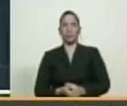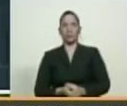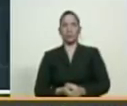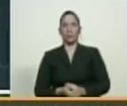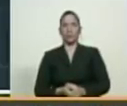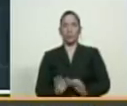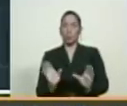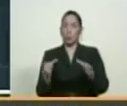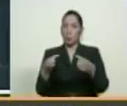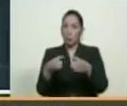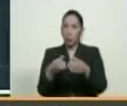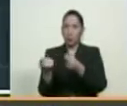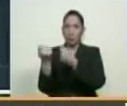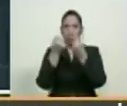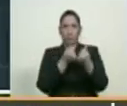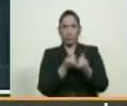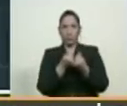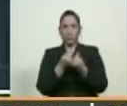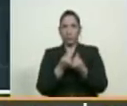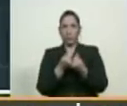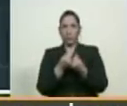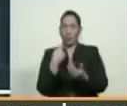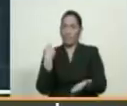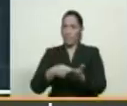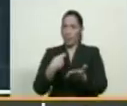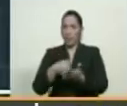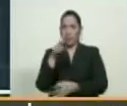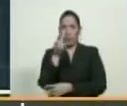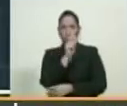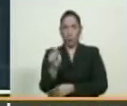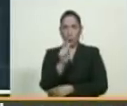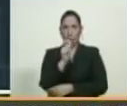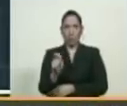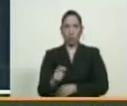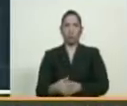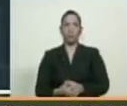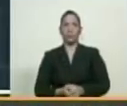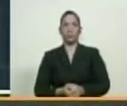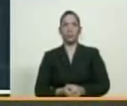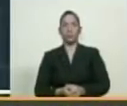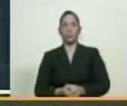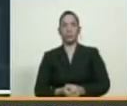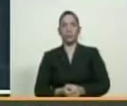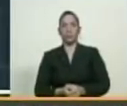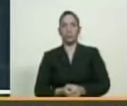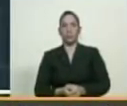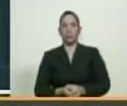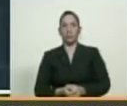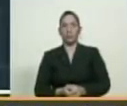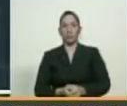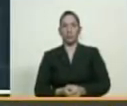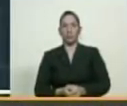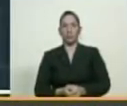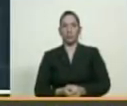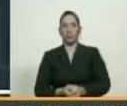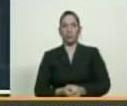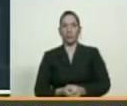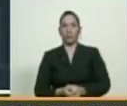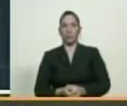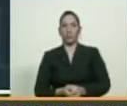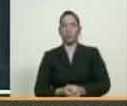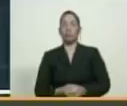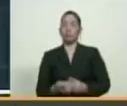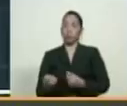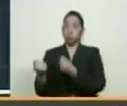El sector financiero y asegurador pagará 2% diariamente. Y esto es un elemento que, desde el punto de vista macroeconómico, va a